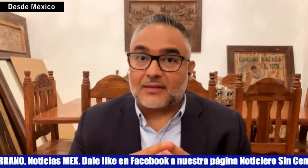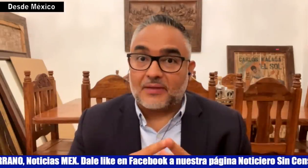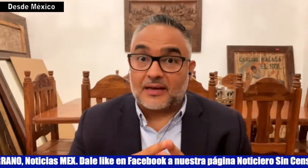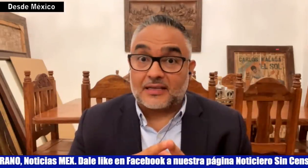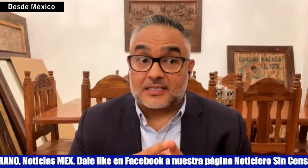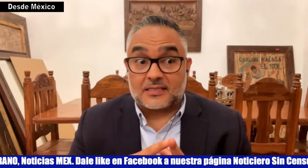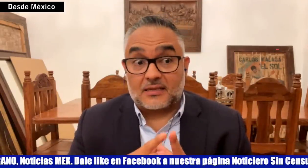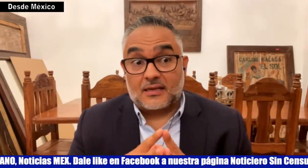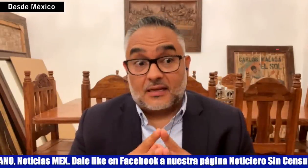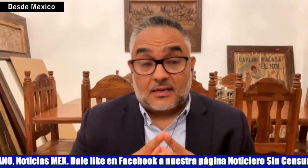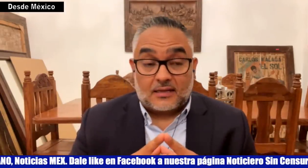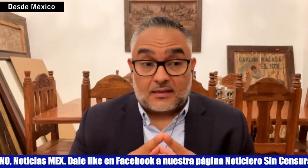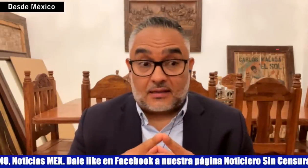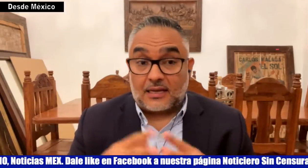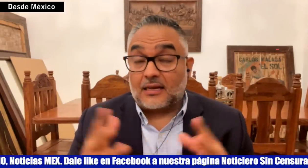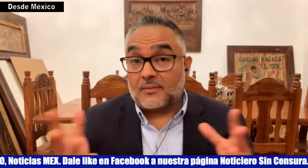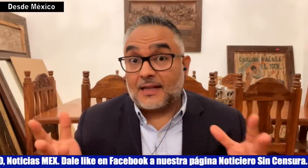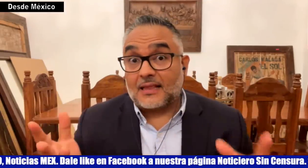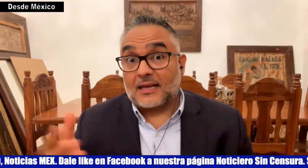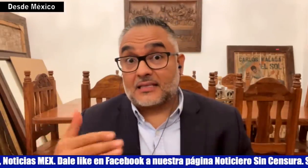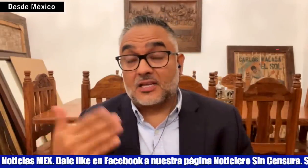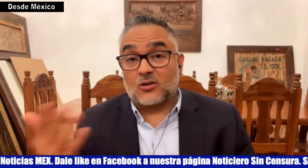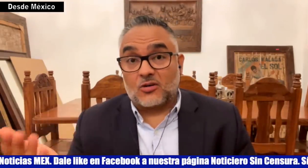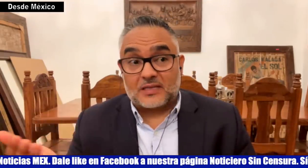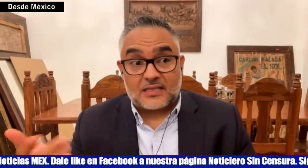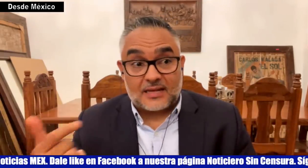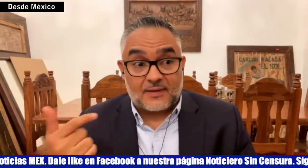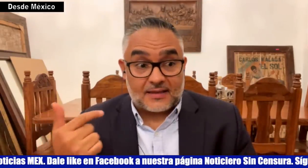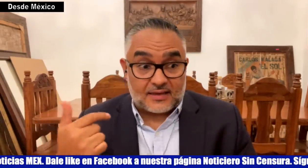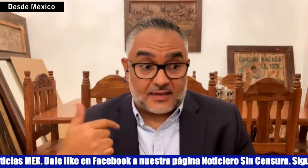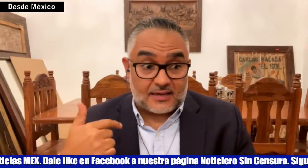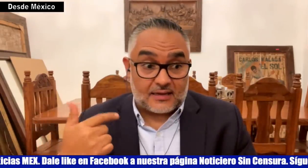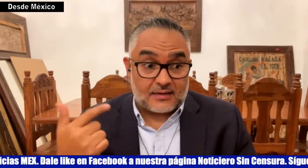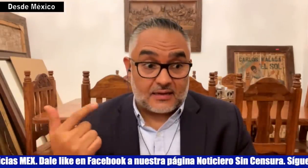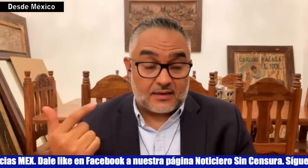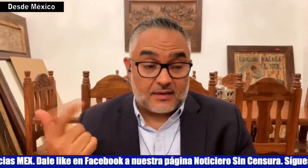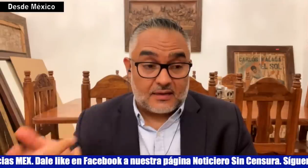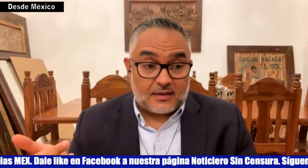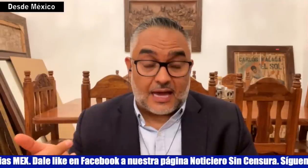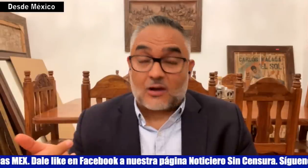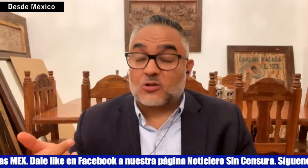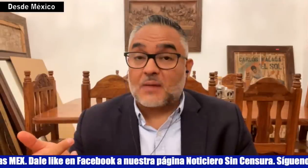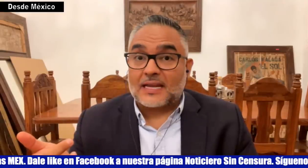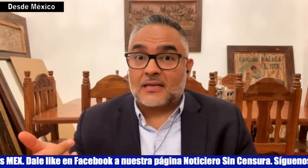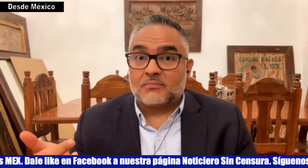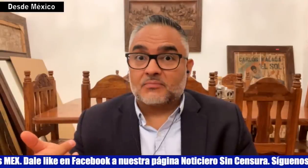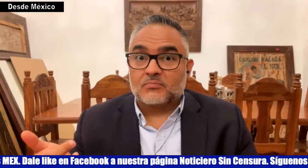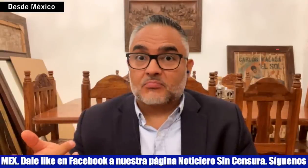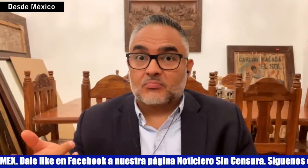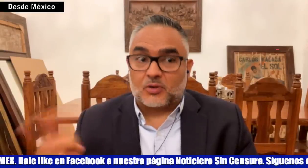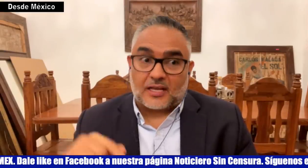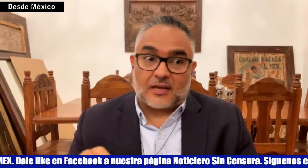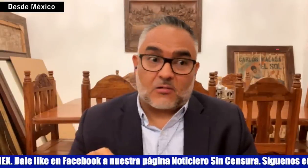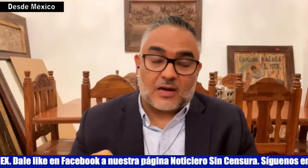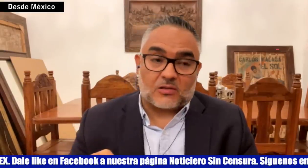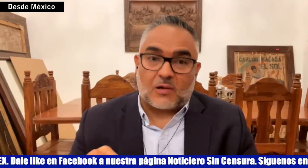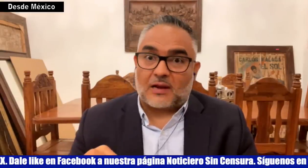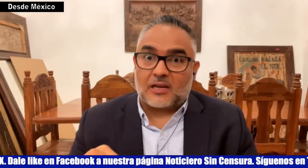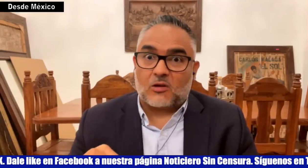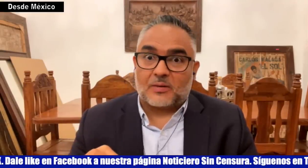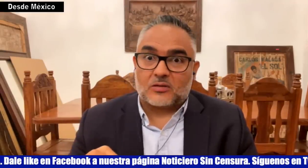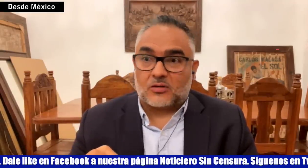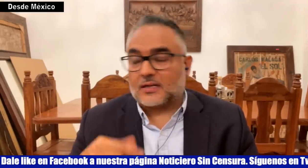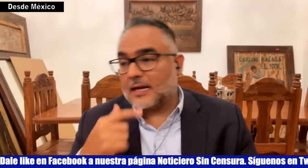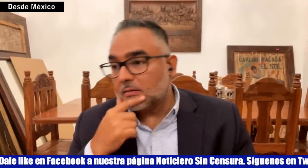Dóriga también es del nivel de Ciro Gómez Leiva y de Carlos Marín, porque de acuerdo a